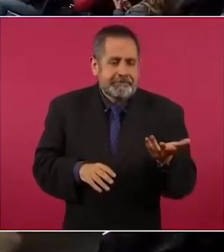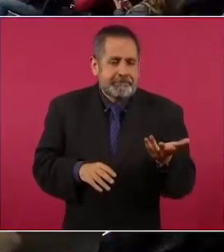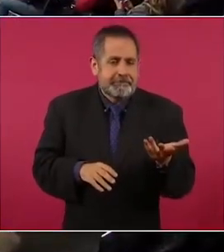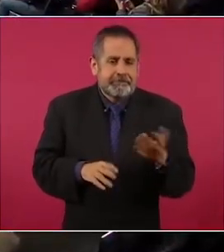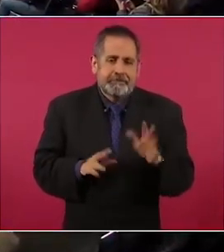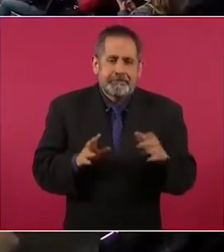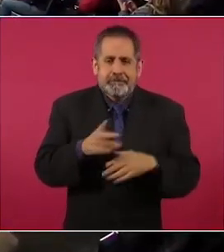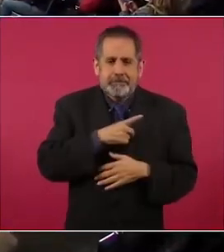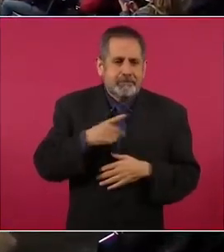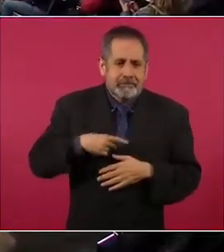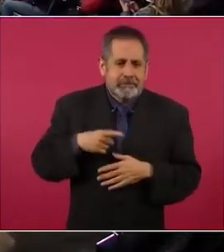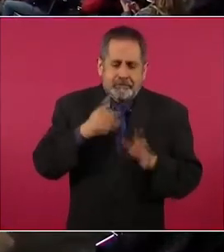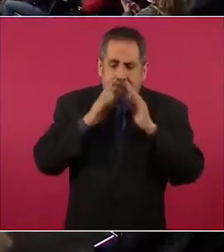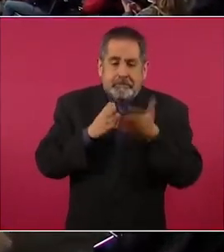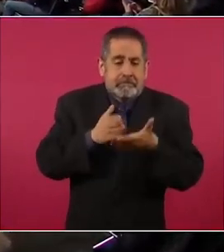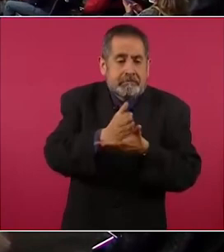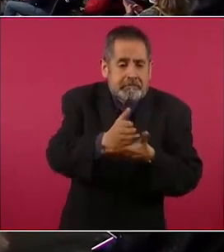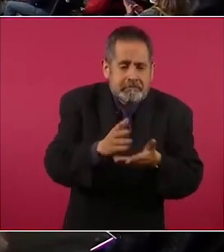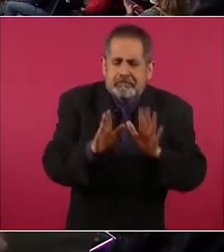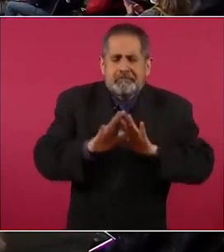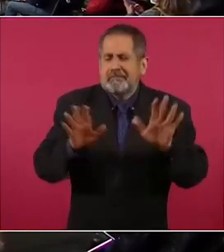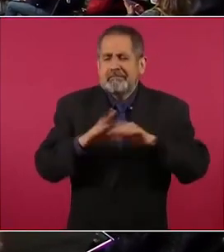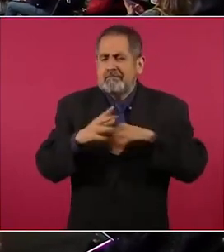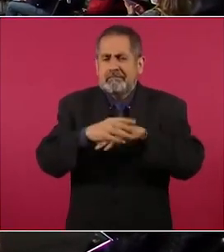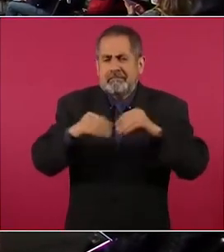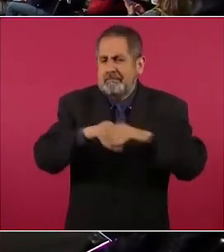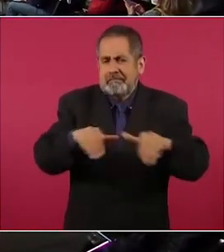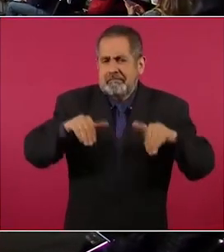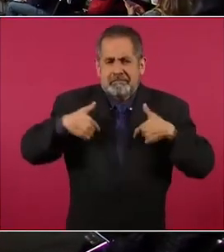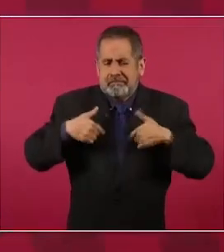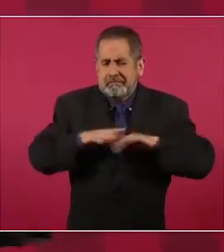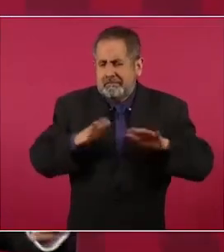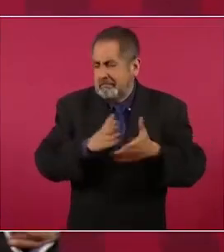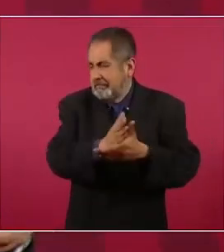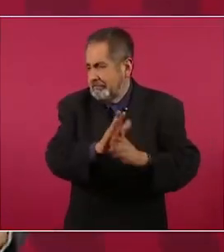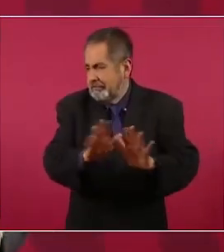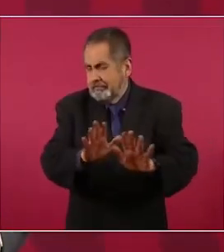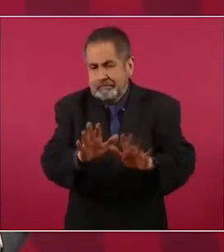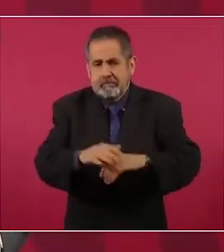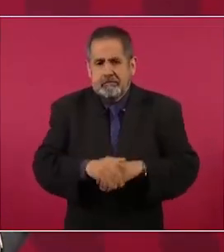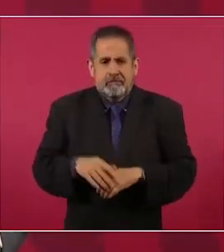Y no debo por qué no tengo por qué meterme en eso, ¿no? Entonces,